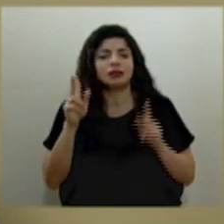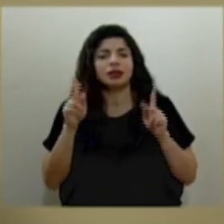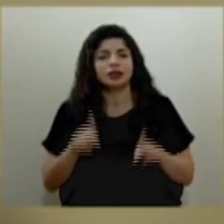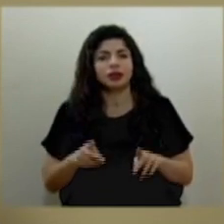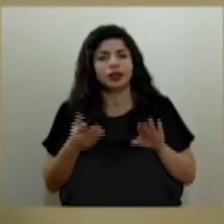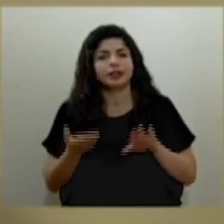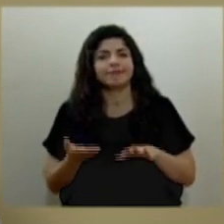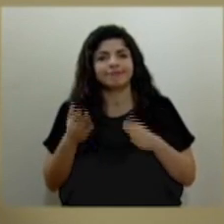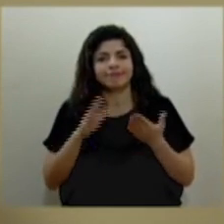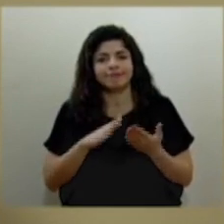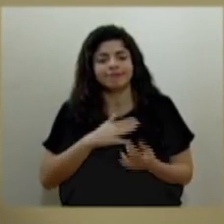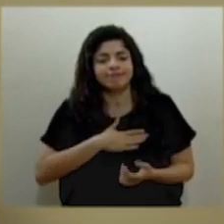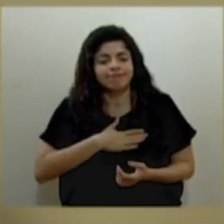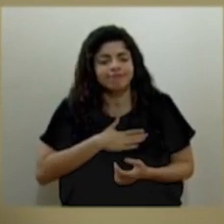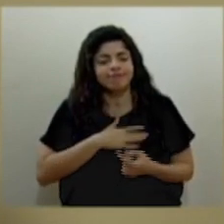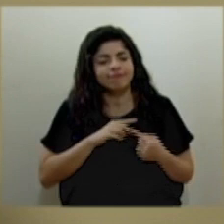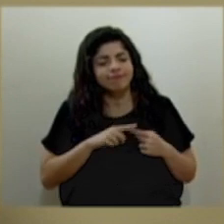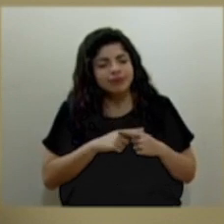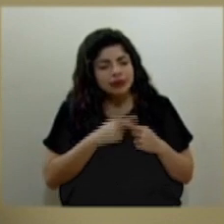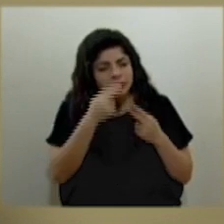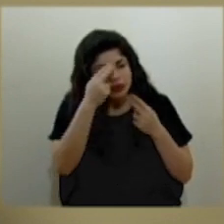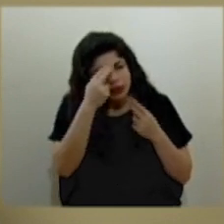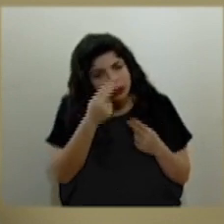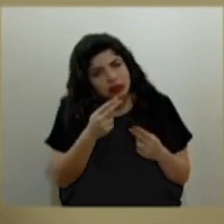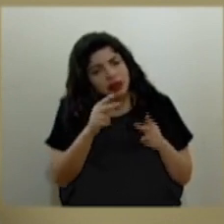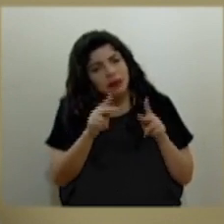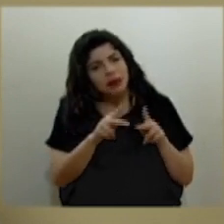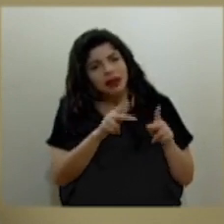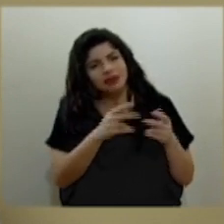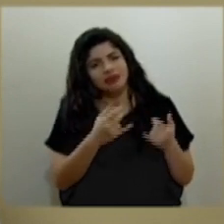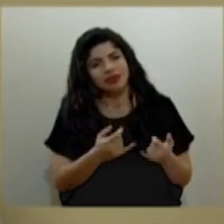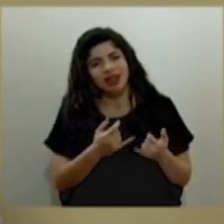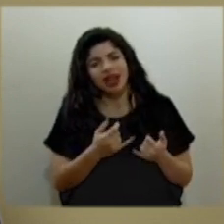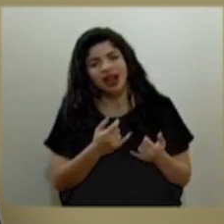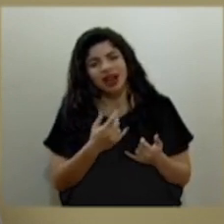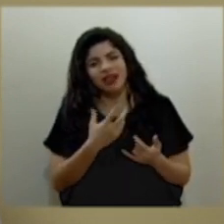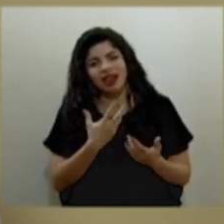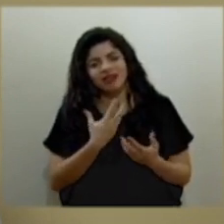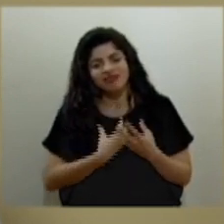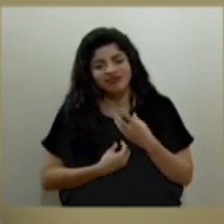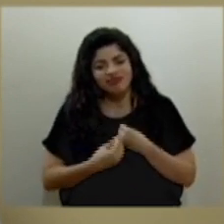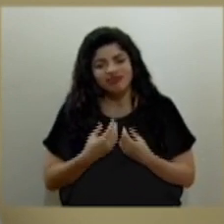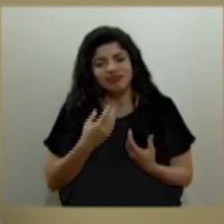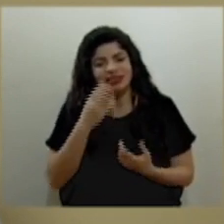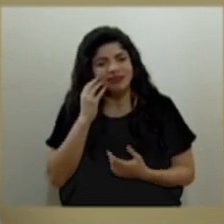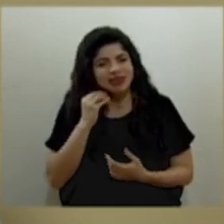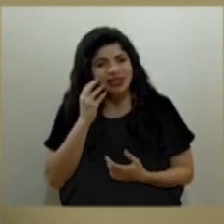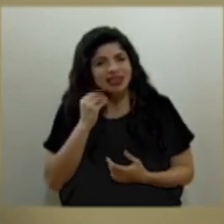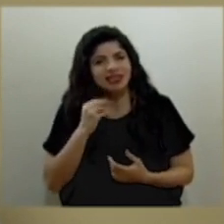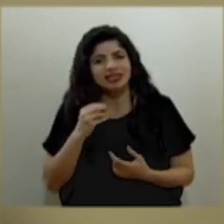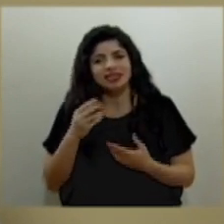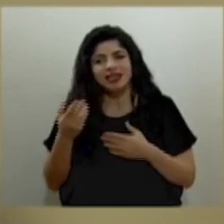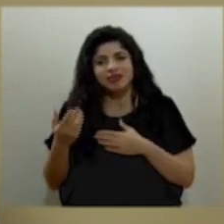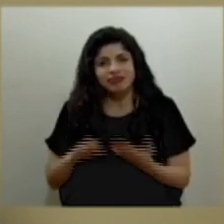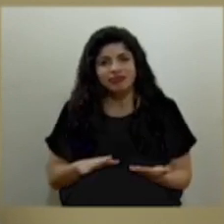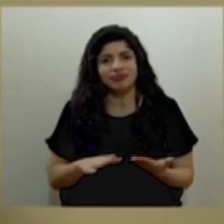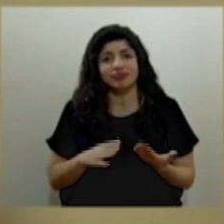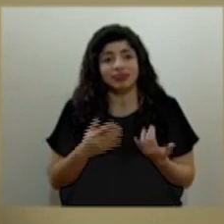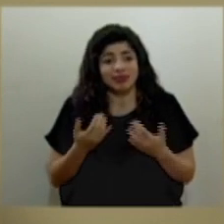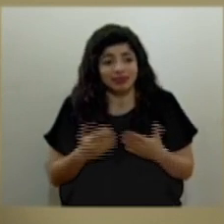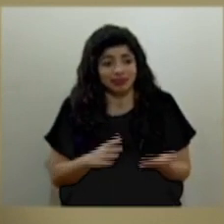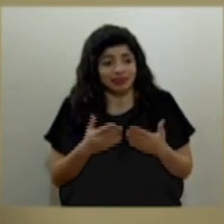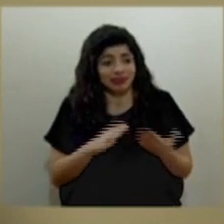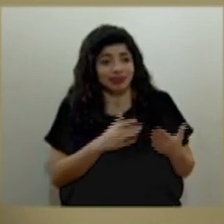personas fallecidas. Nuestro más sentido pésame a todos aquellos que están experimentando de cerca las pérdidas que se han